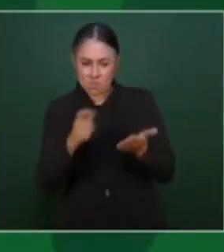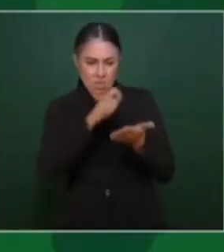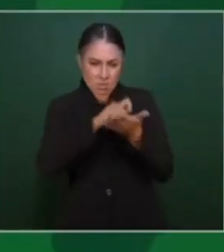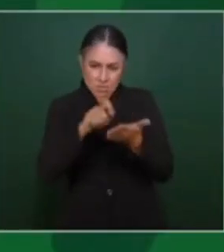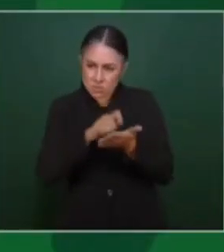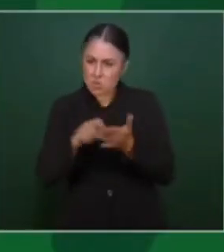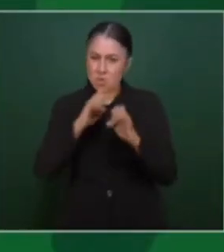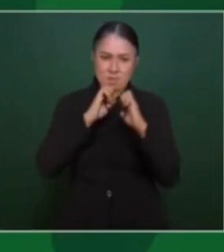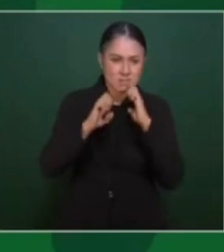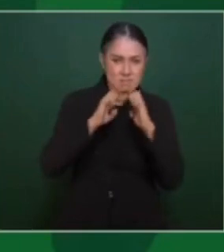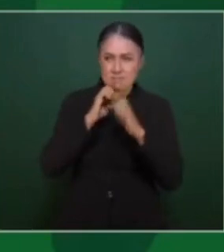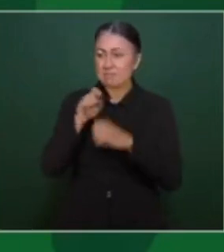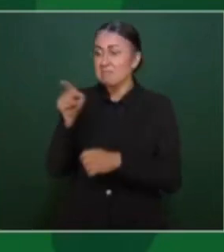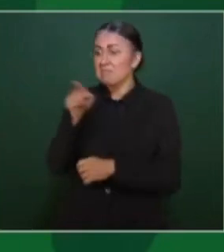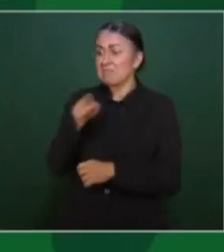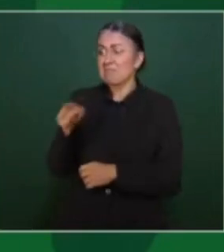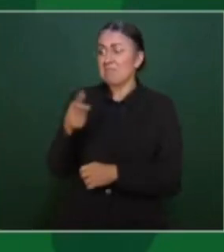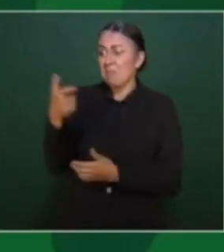y mandándolos, ¿no?,